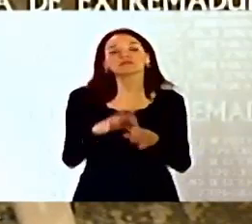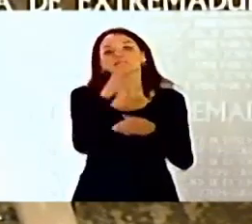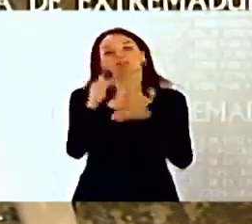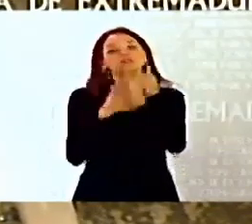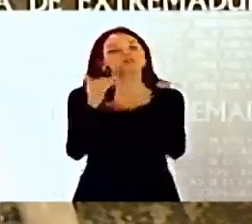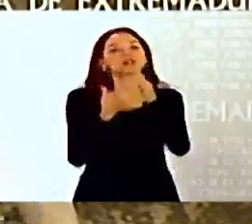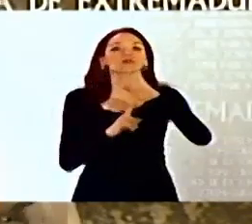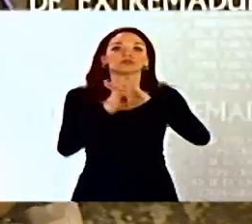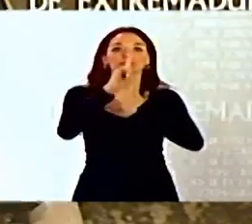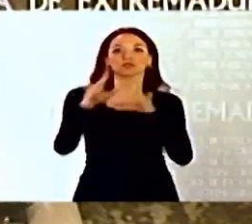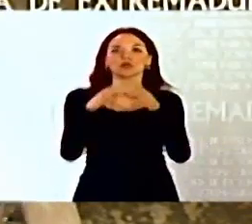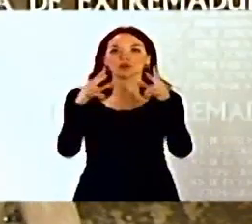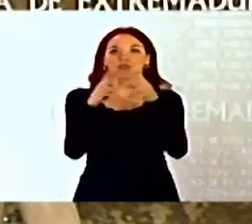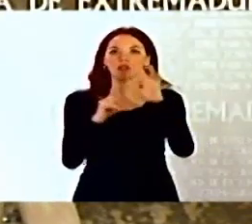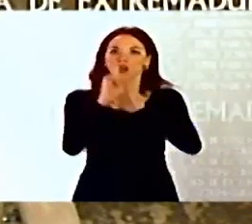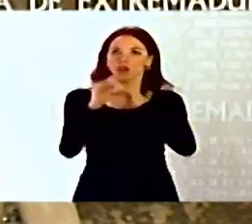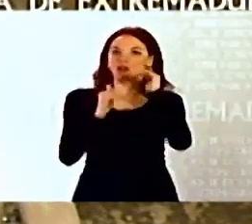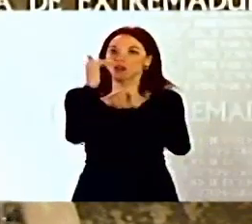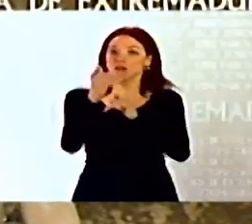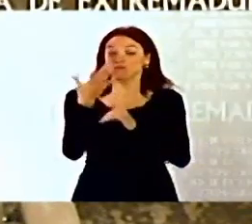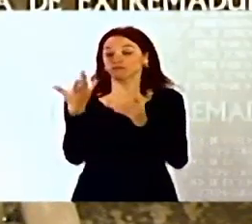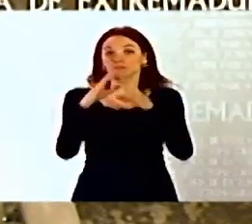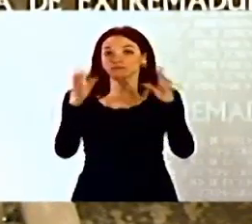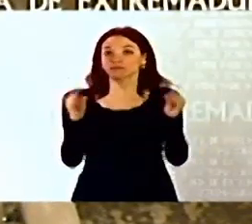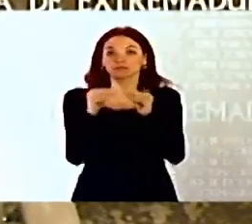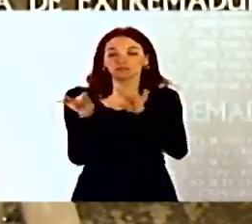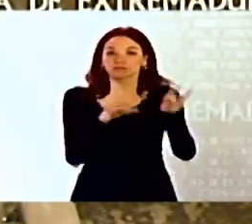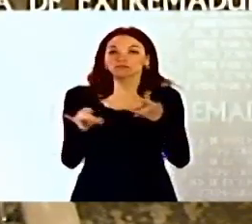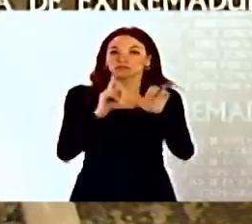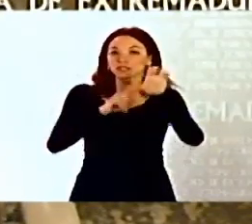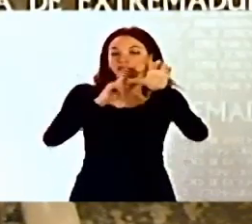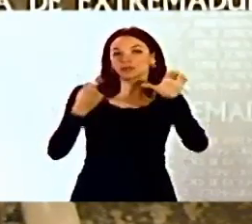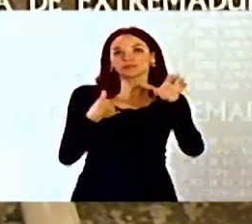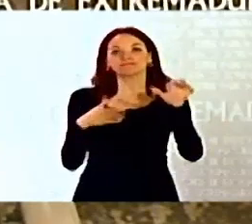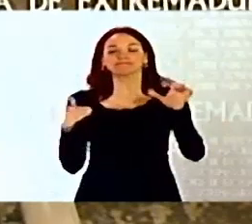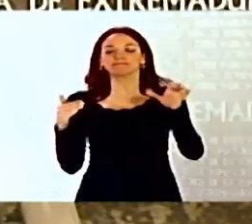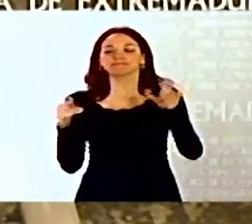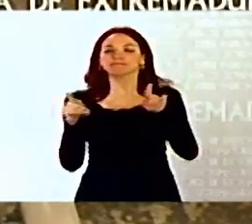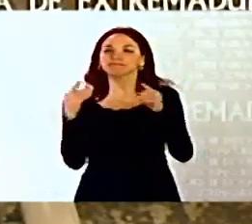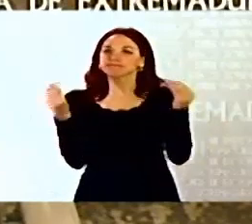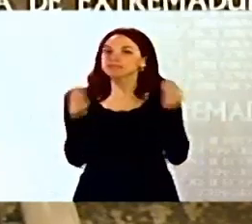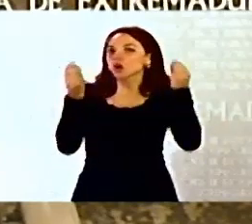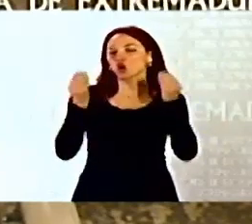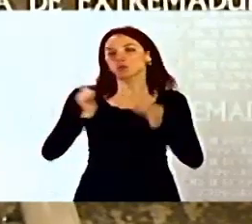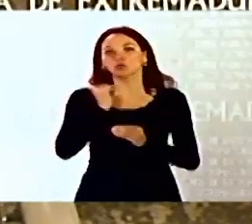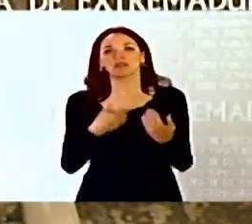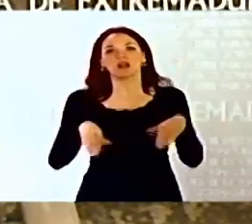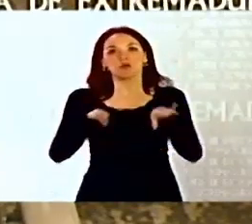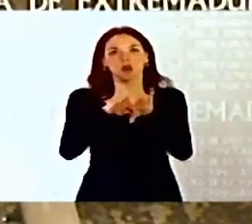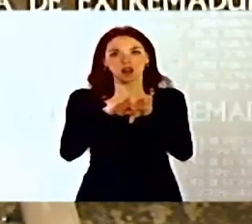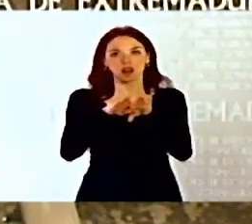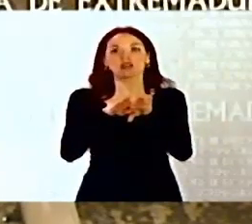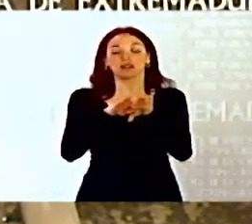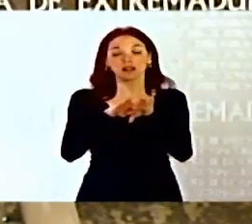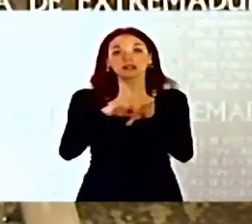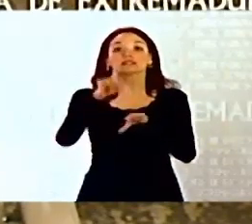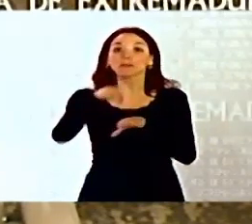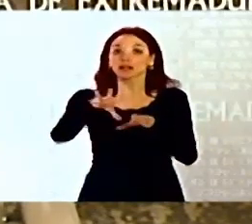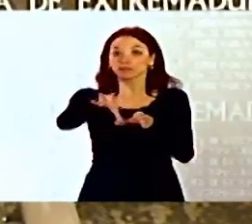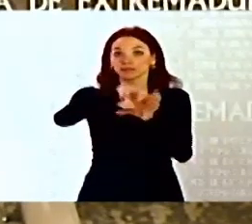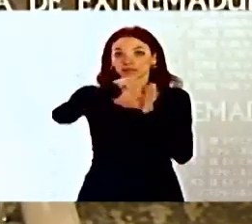en definitiva, con una región donde los ciudadanos tengan las mejores y más igualitarias oportunidades. Está